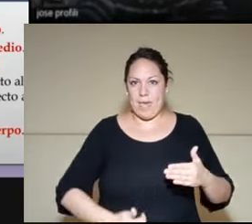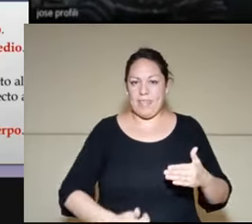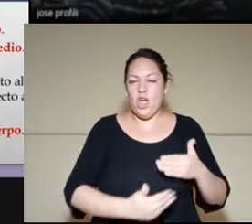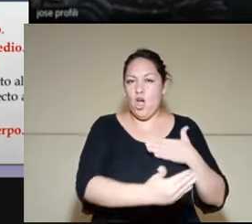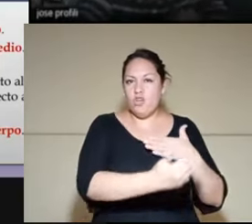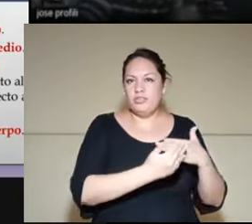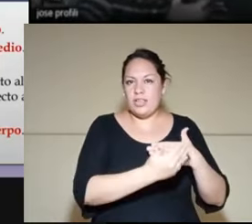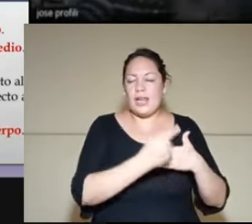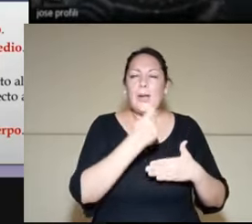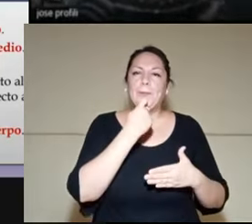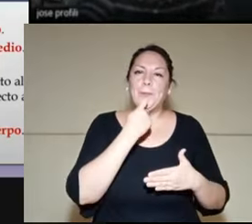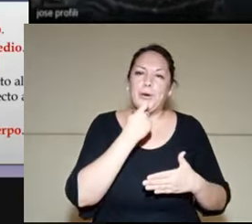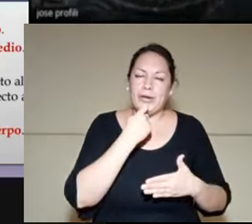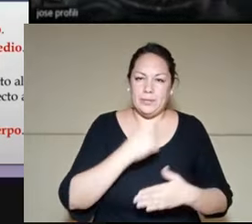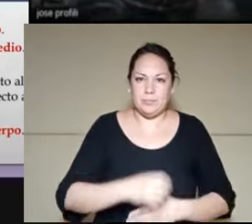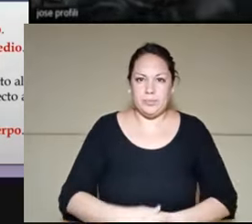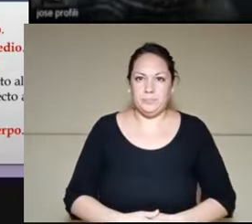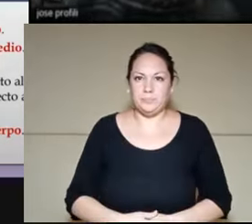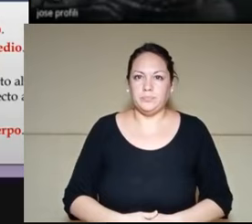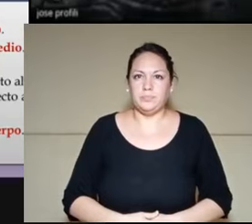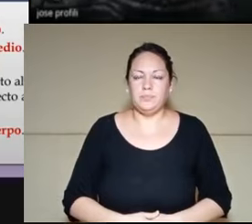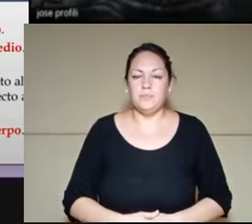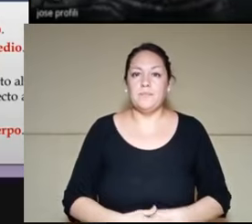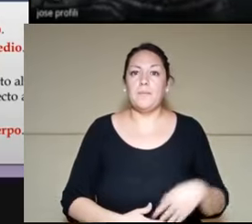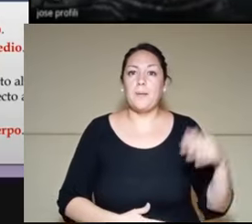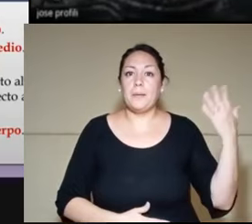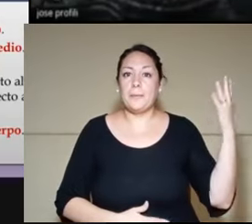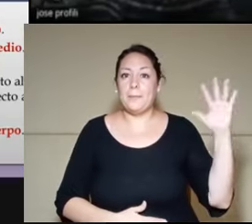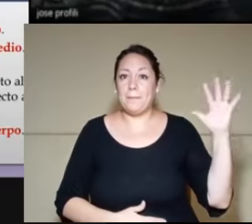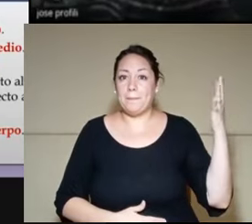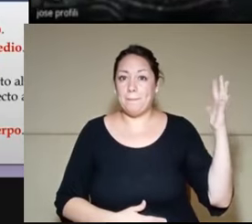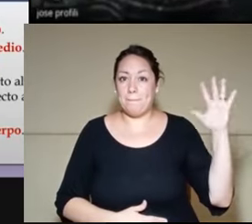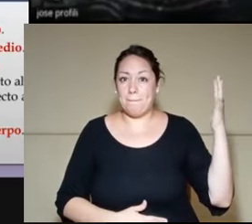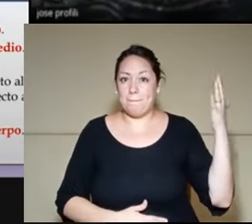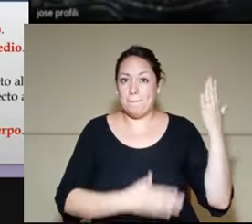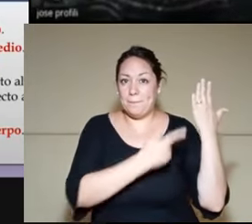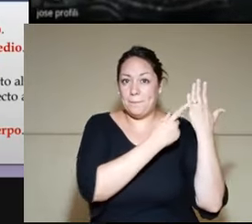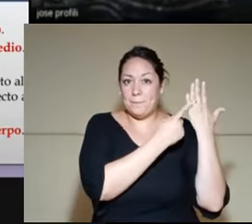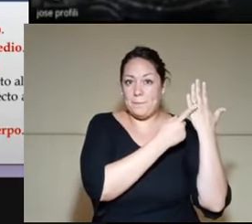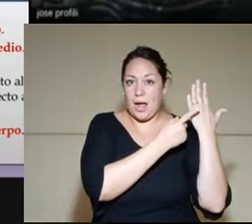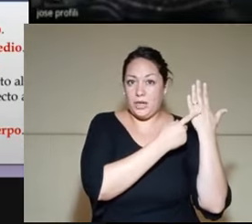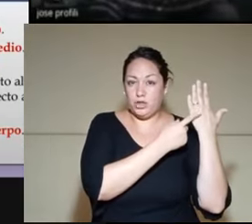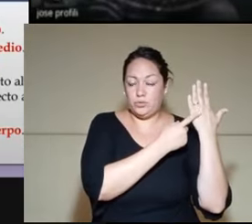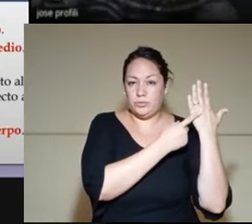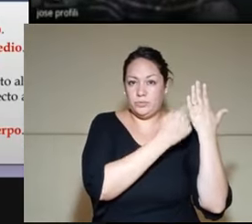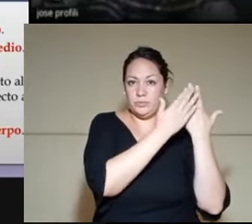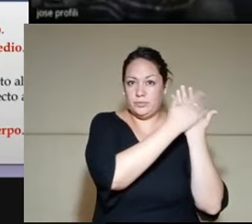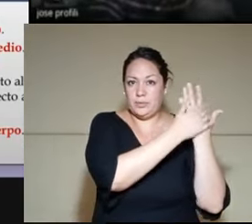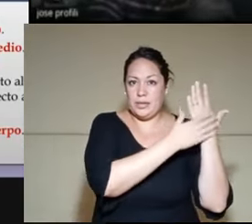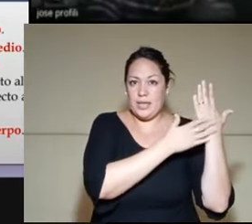cuerpo. Por ejemplo, para que se den una idea, la mano